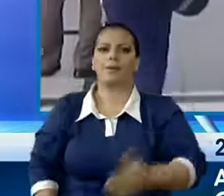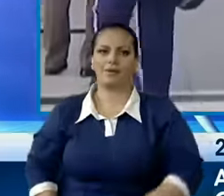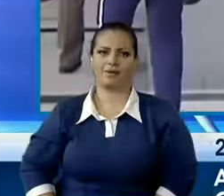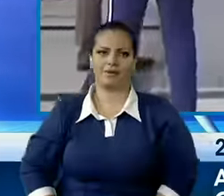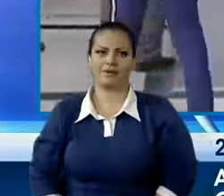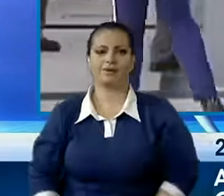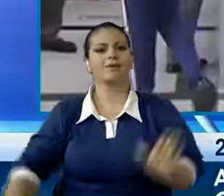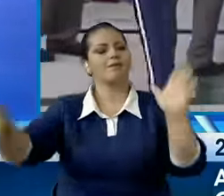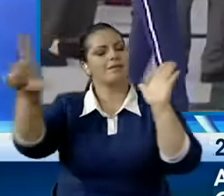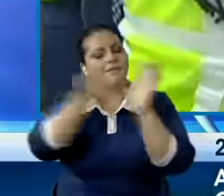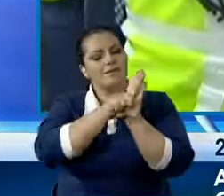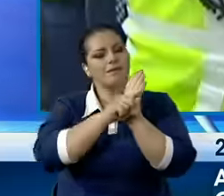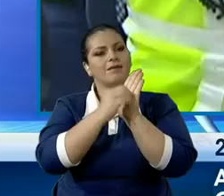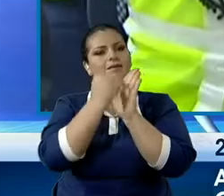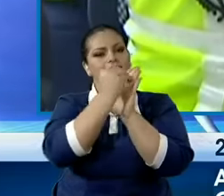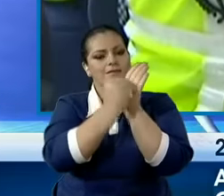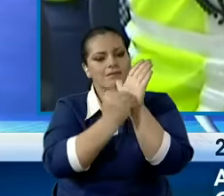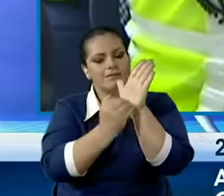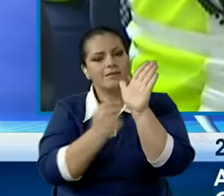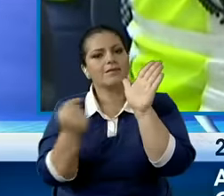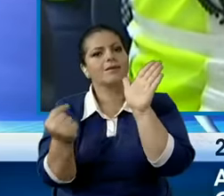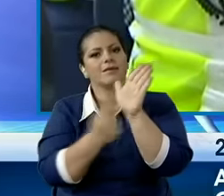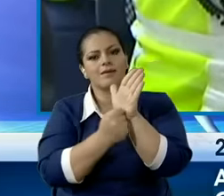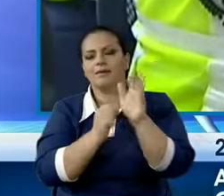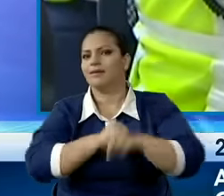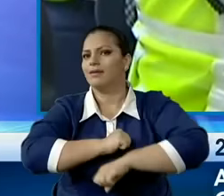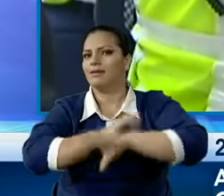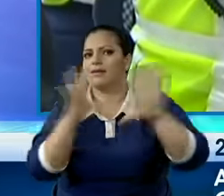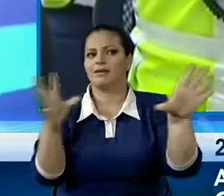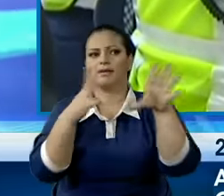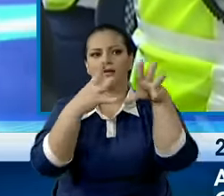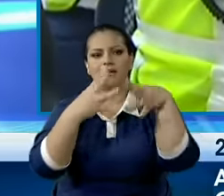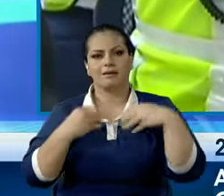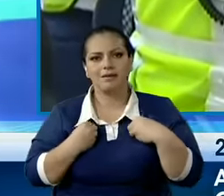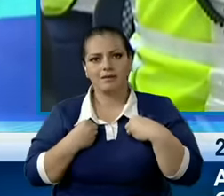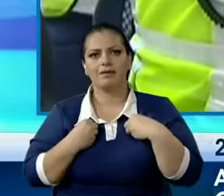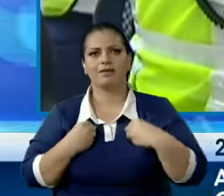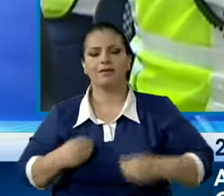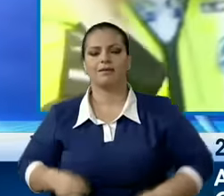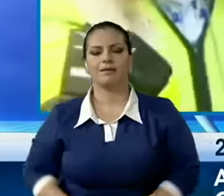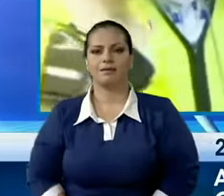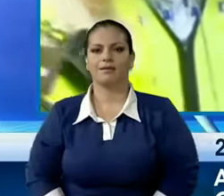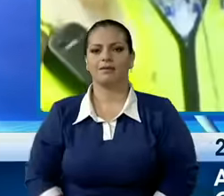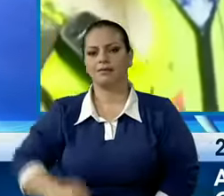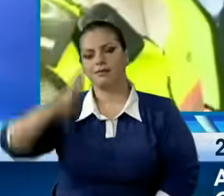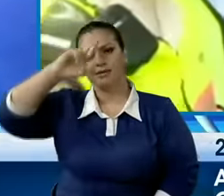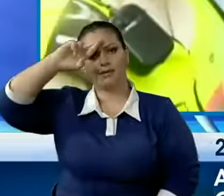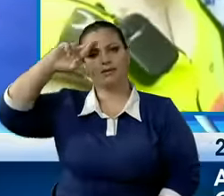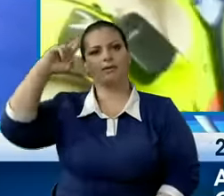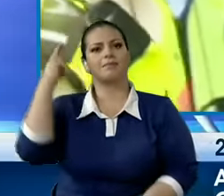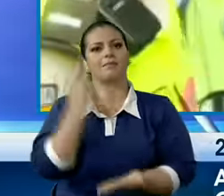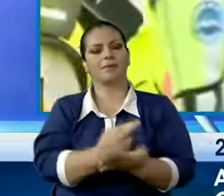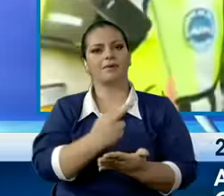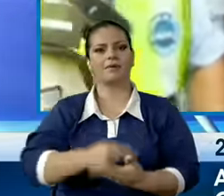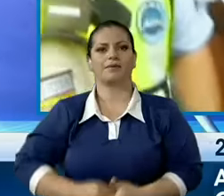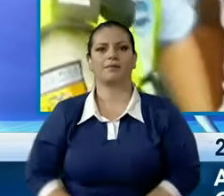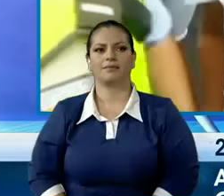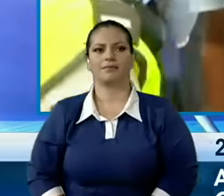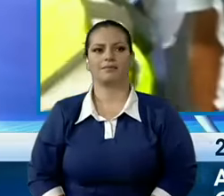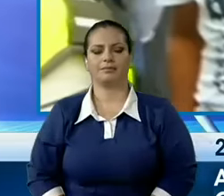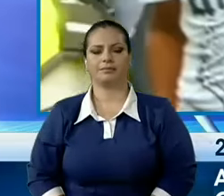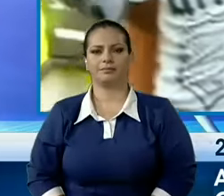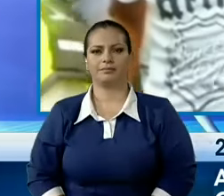no es la selva, respetar. Aquí no manda Tarzán, por si acaso. Ni la monachita. Ni la monachita tampoco. Así es. Así que, o nos atenemos o no. ¿A quién le dice la comadre? Dice